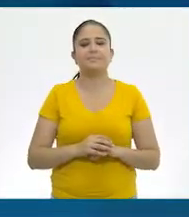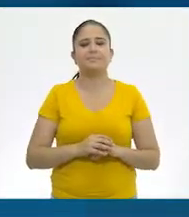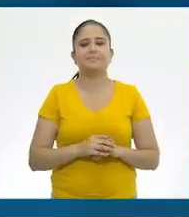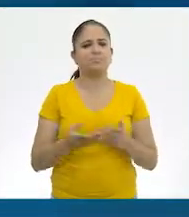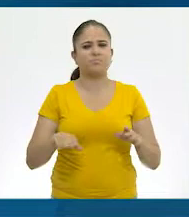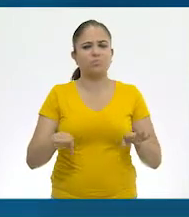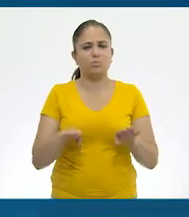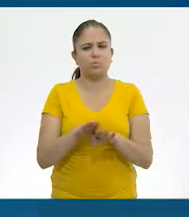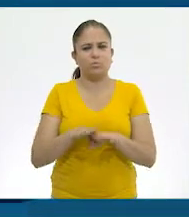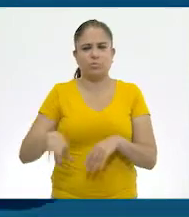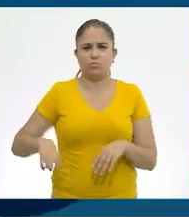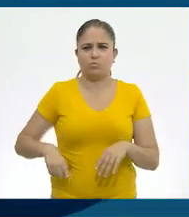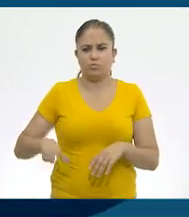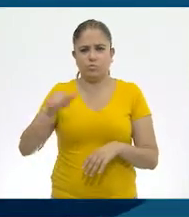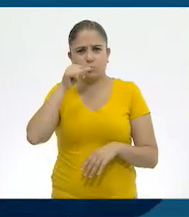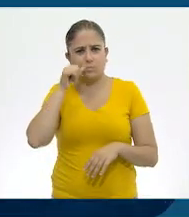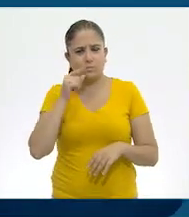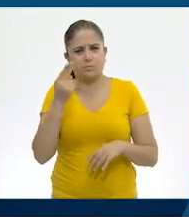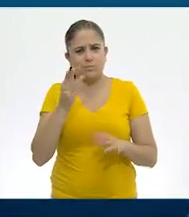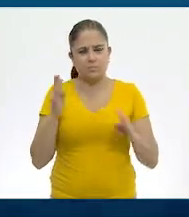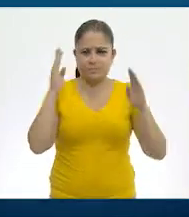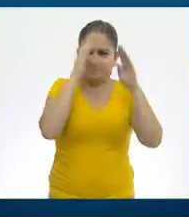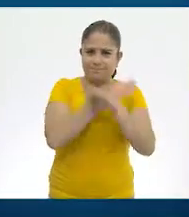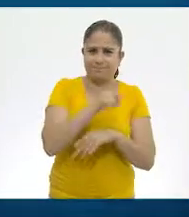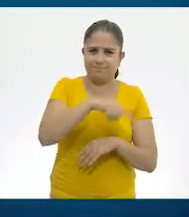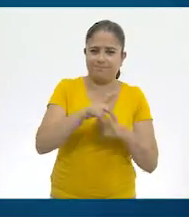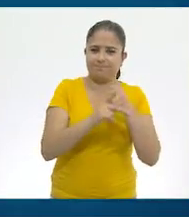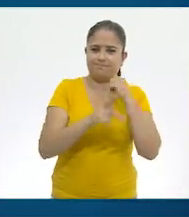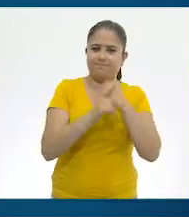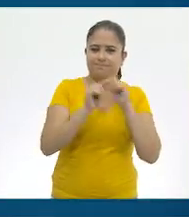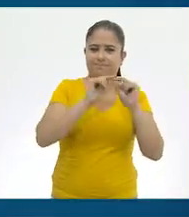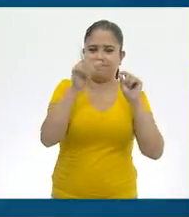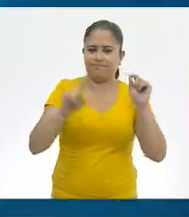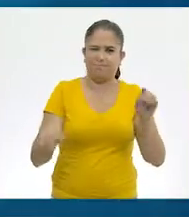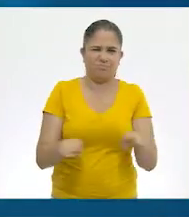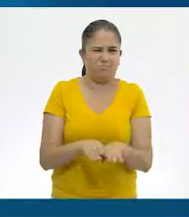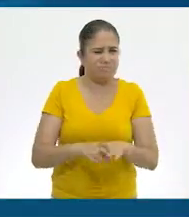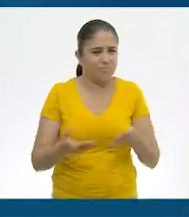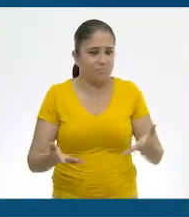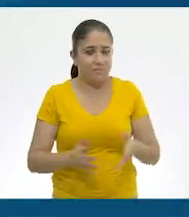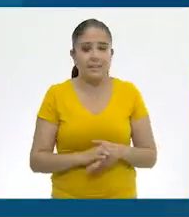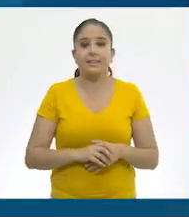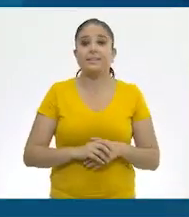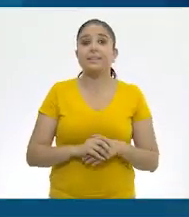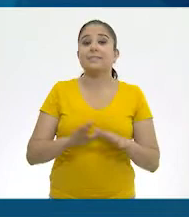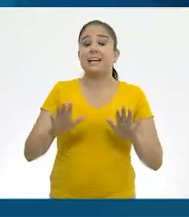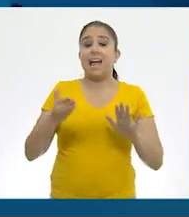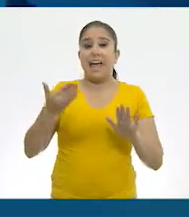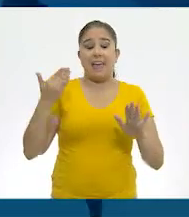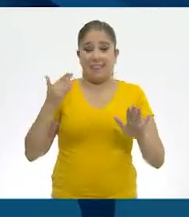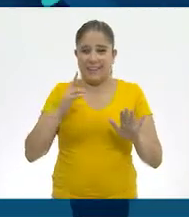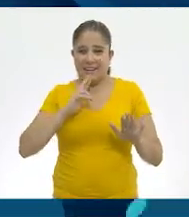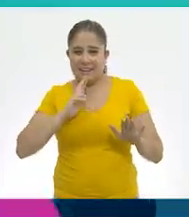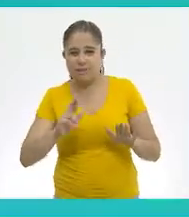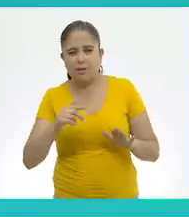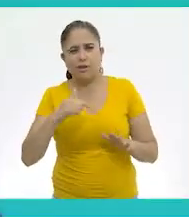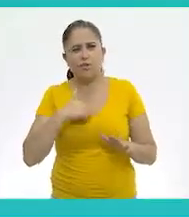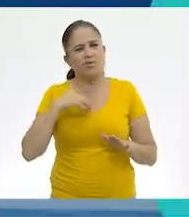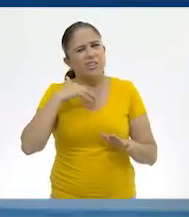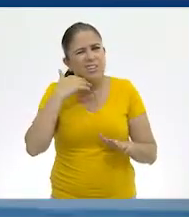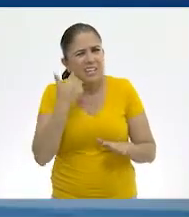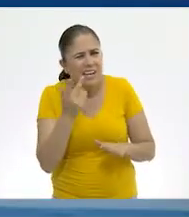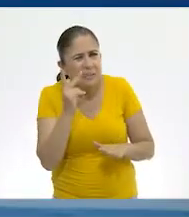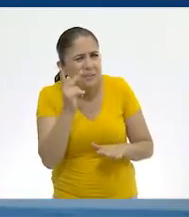¿Cómo intentaría el gobierno de Juárez reconciliar al país? Ay, pues, antes de responder, yo quisiera